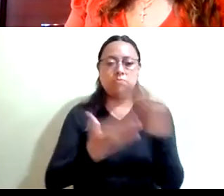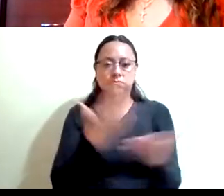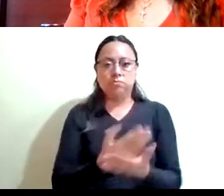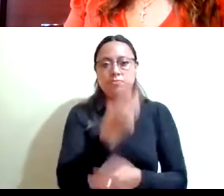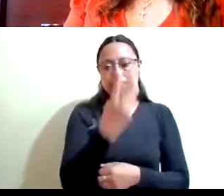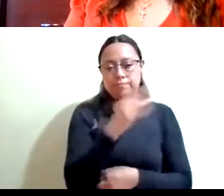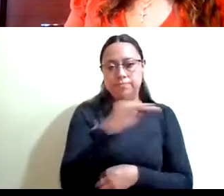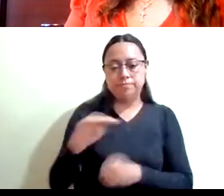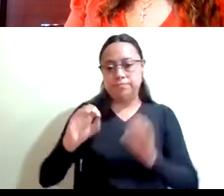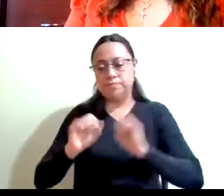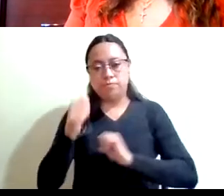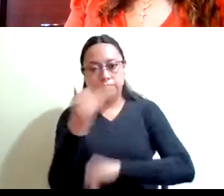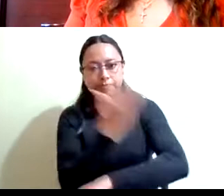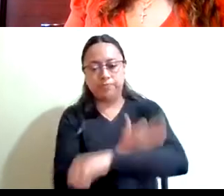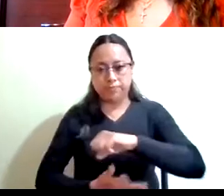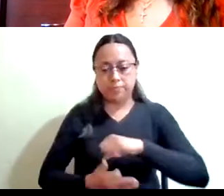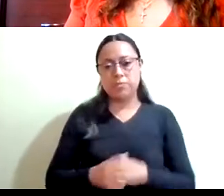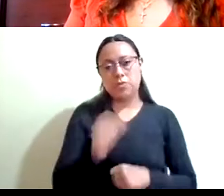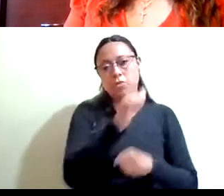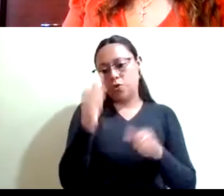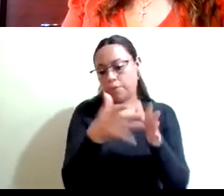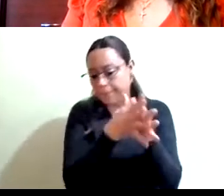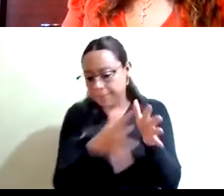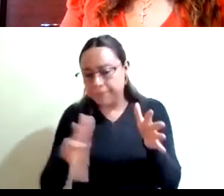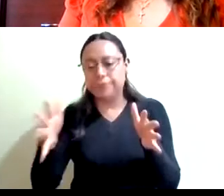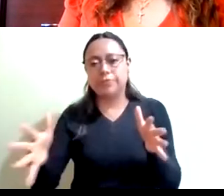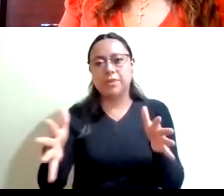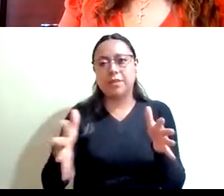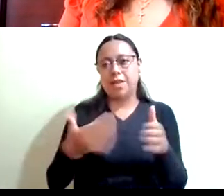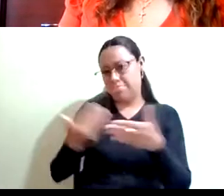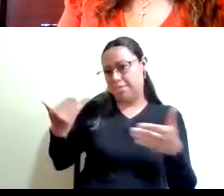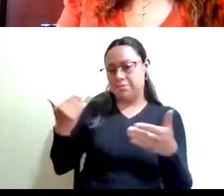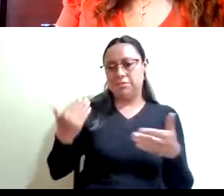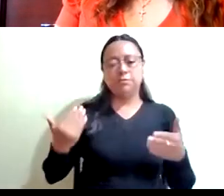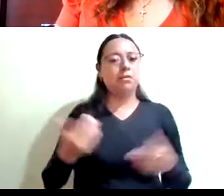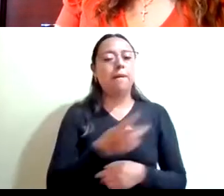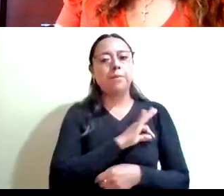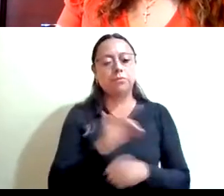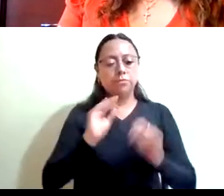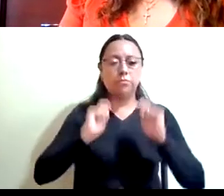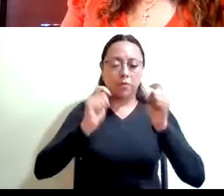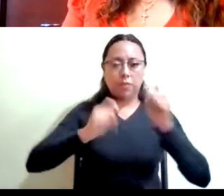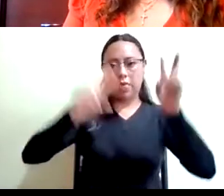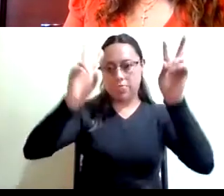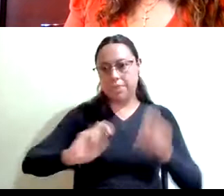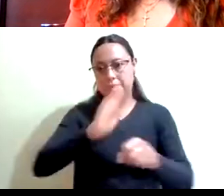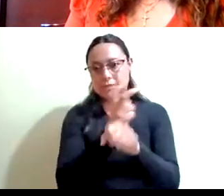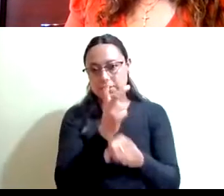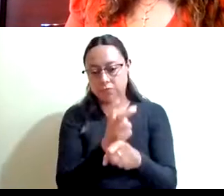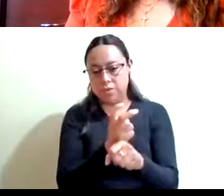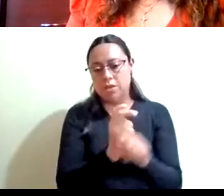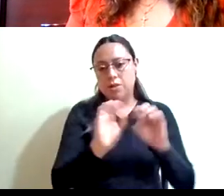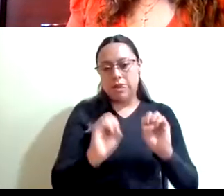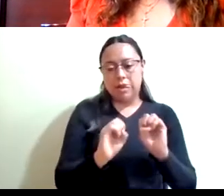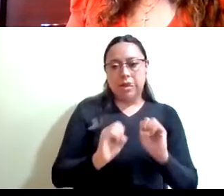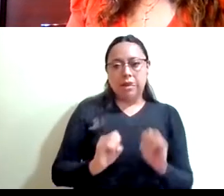tarde, en otras legislaturas, pues ha sido cuando mandamos temas que pudiesen ser secundarios o que pudieran